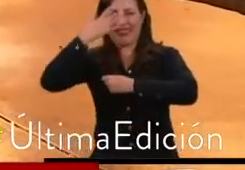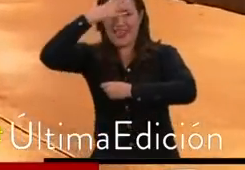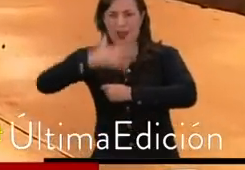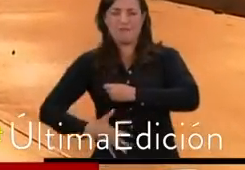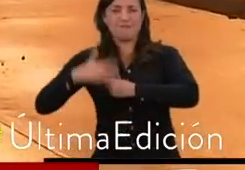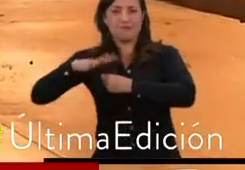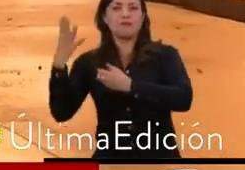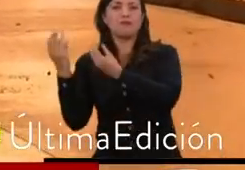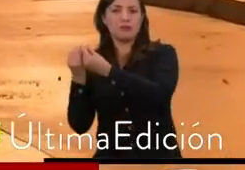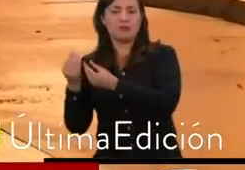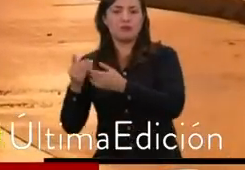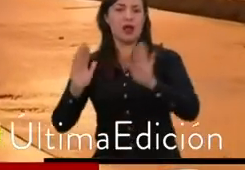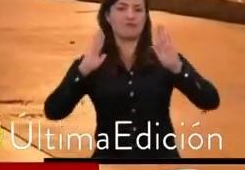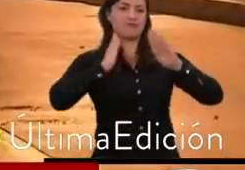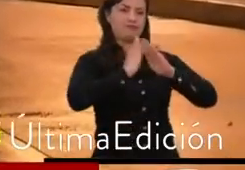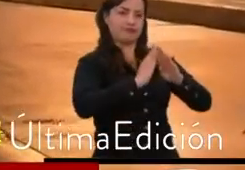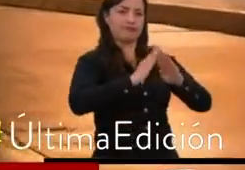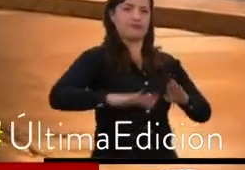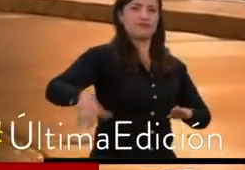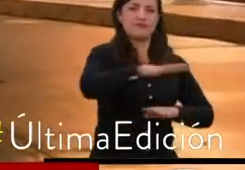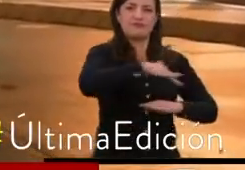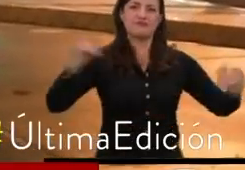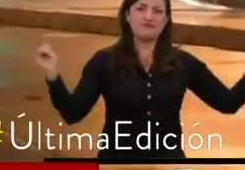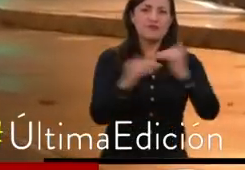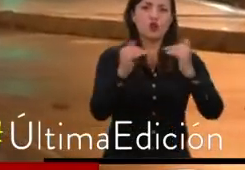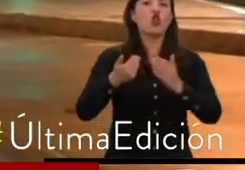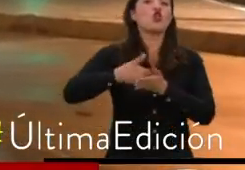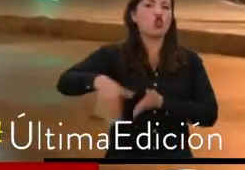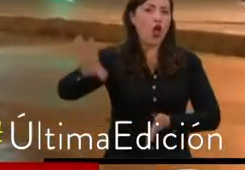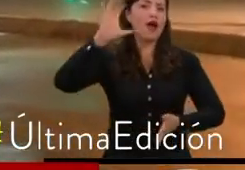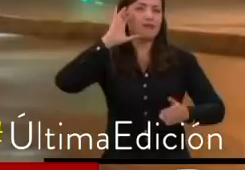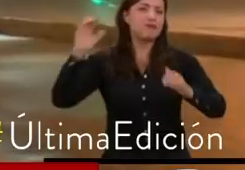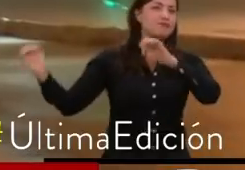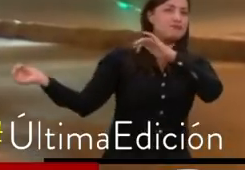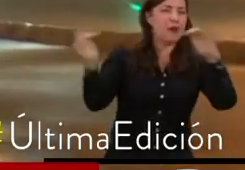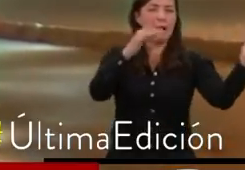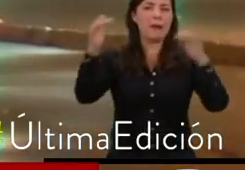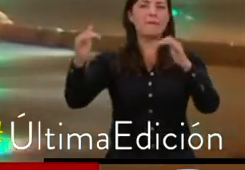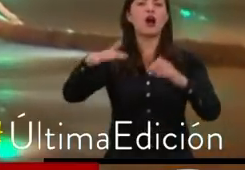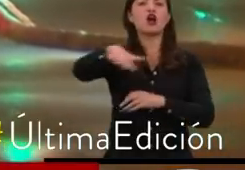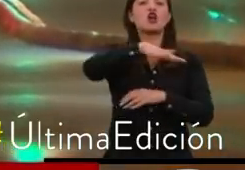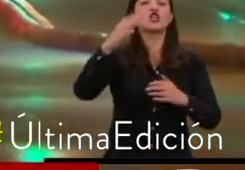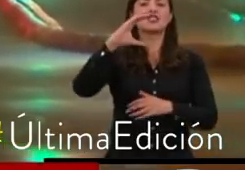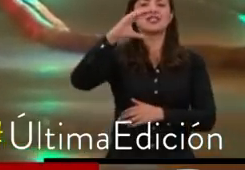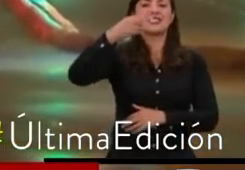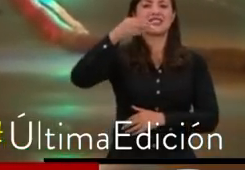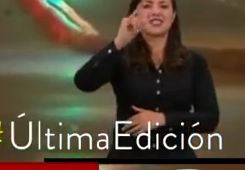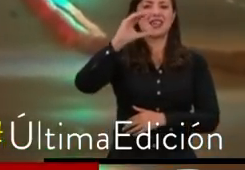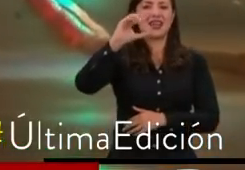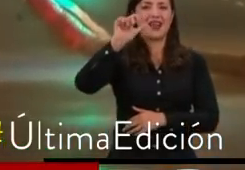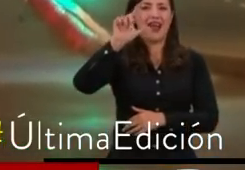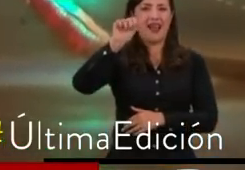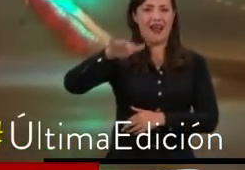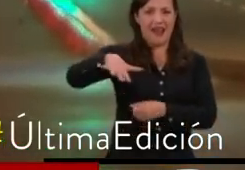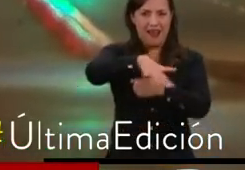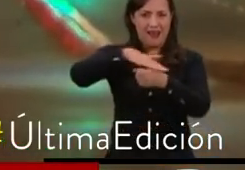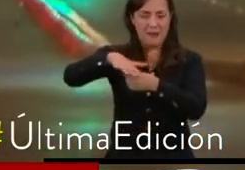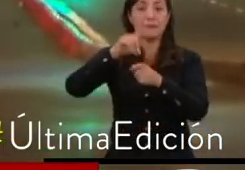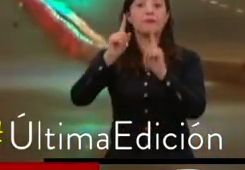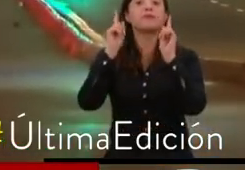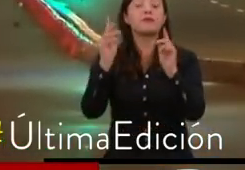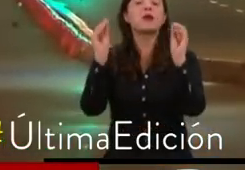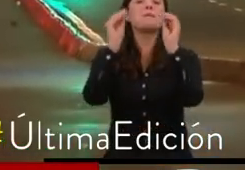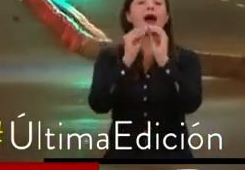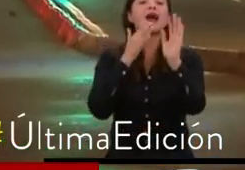Antidisturbios. Está cerrada la vía en ese punto, los enfrentamientos siguen hacia el sector de Chicalá, pero también hablamos ahora